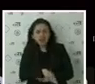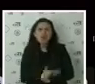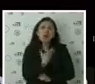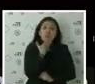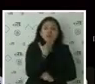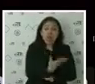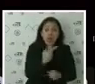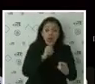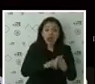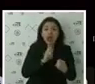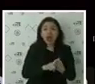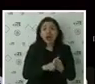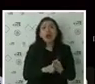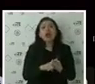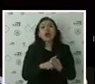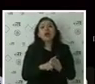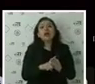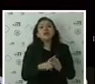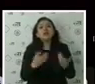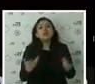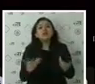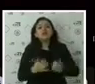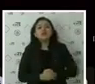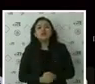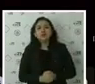pro, pues,